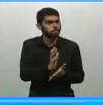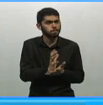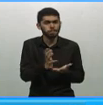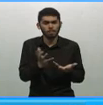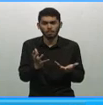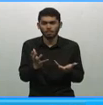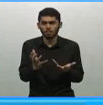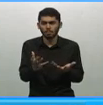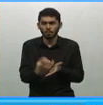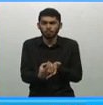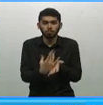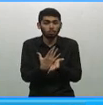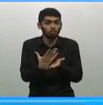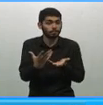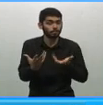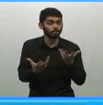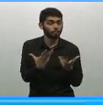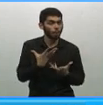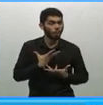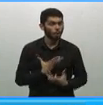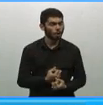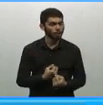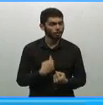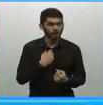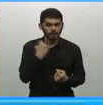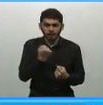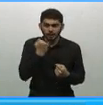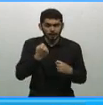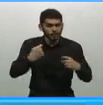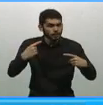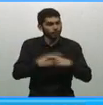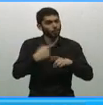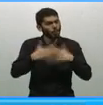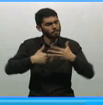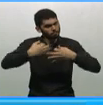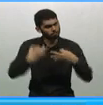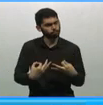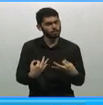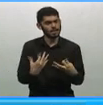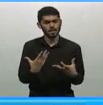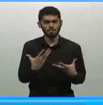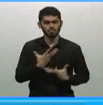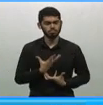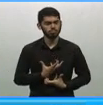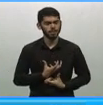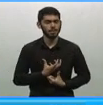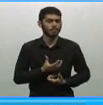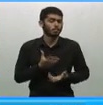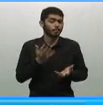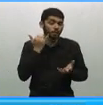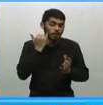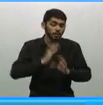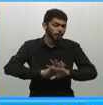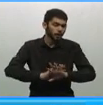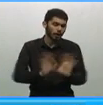que da más bronca por no poder haber jugado esa cantidad de tiempo restante para para poder concluir el partido Pero pero bueno ya está ya es